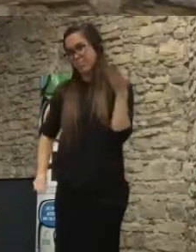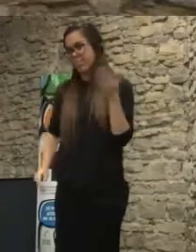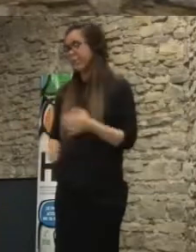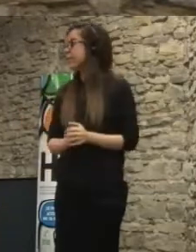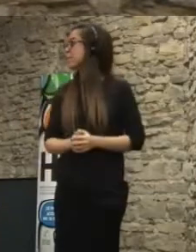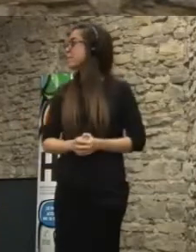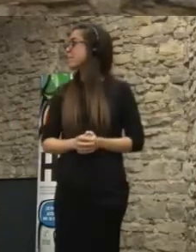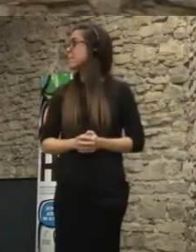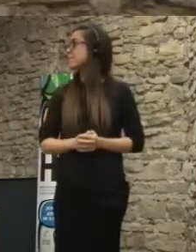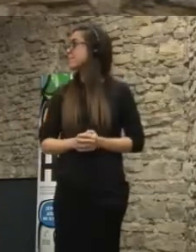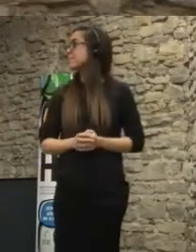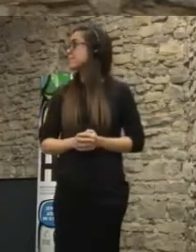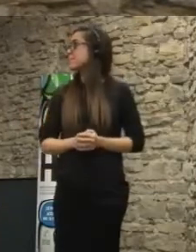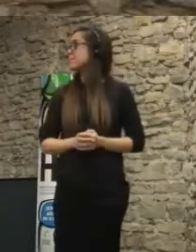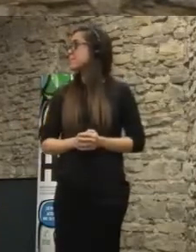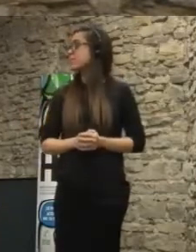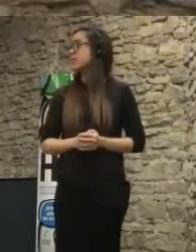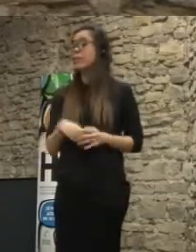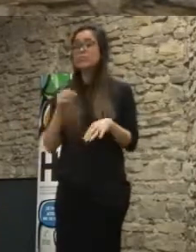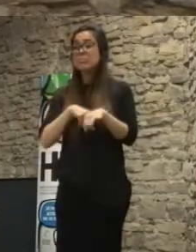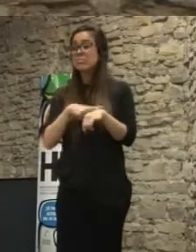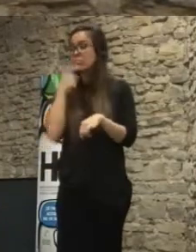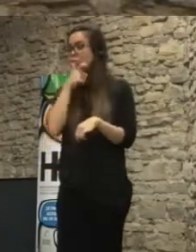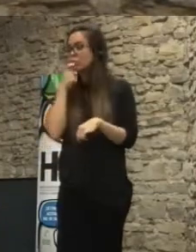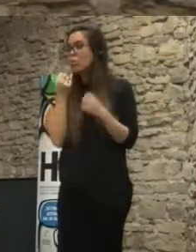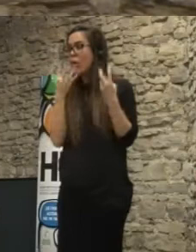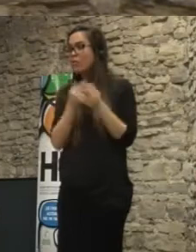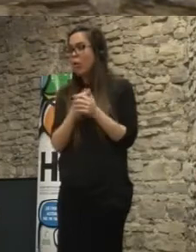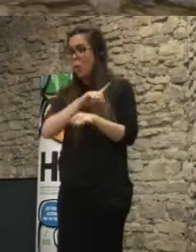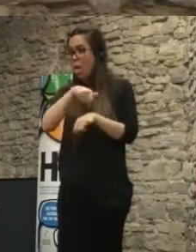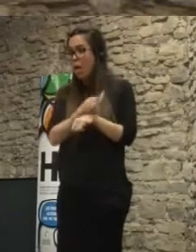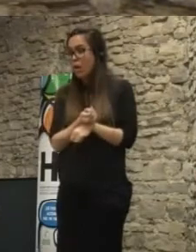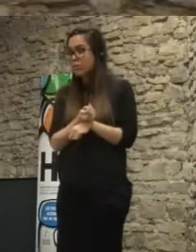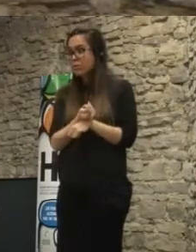Ahí, y aquí ya no sé cuánto tiempo llevo, me he consumido la hora ya.